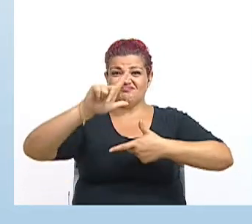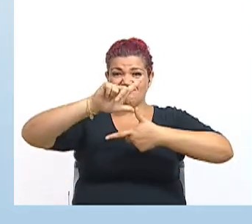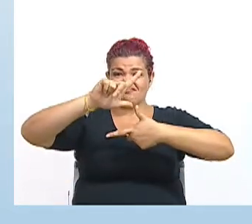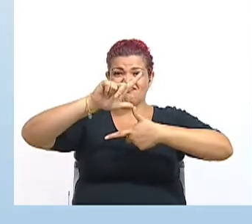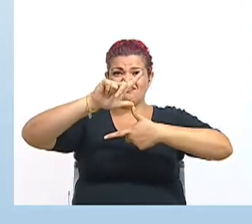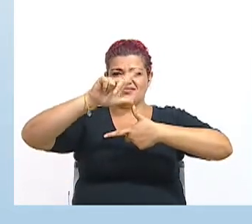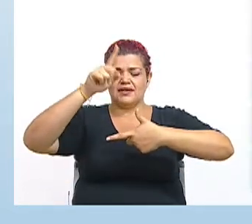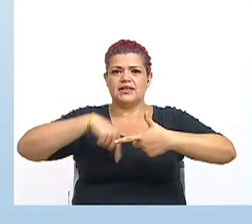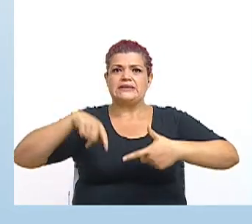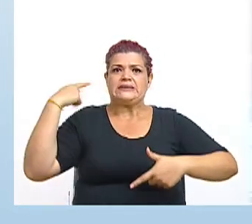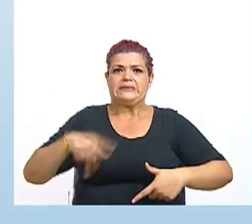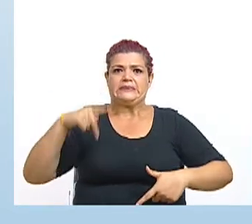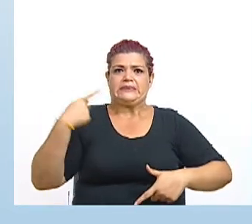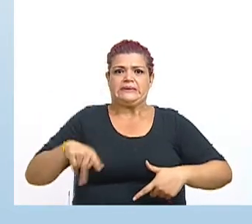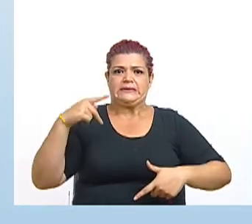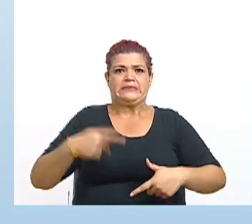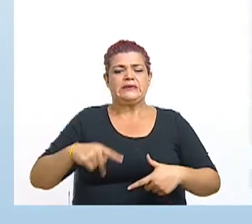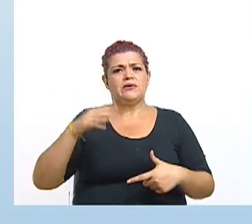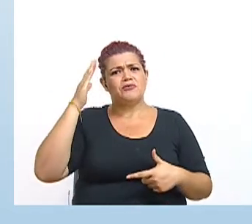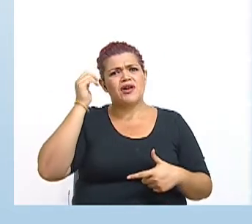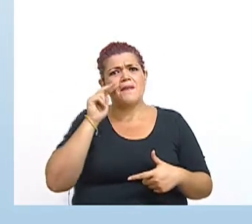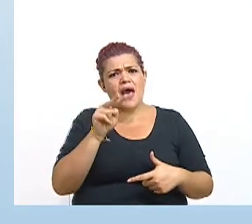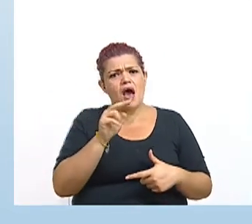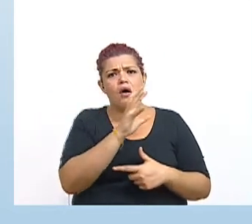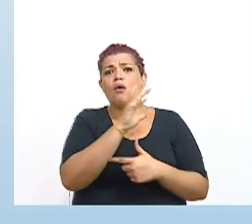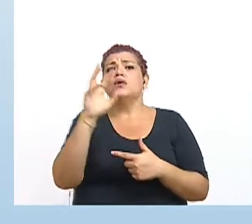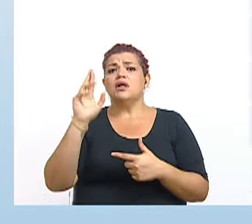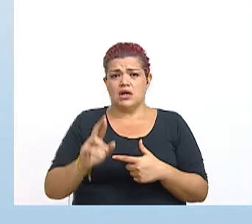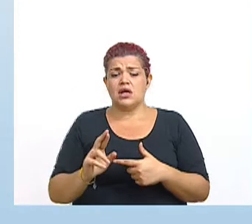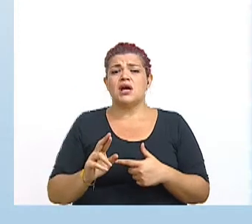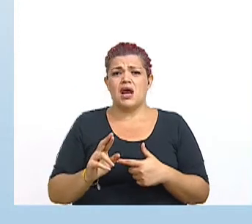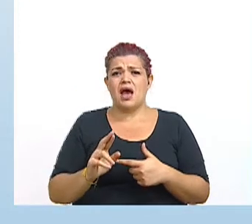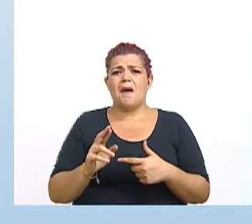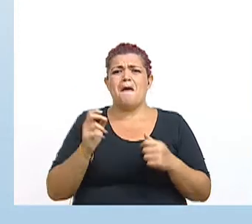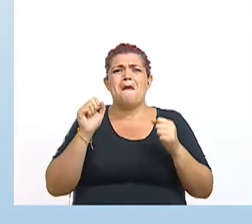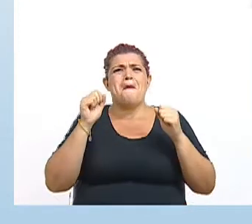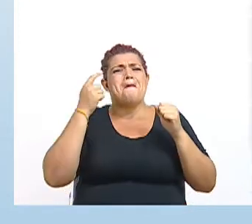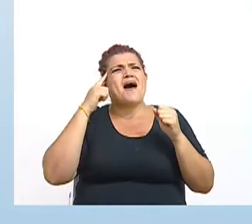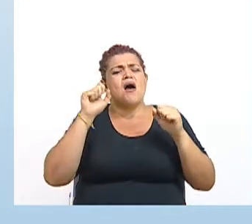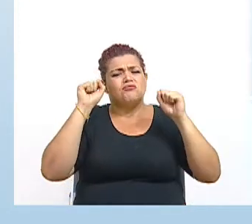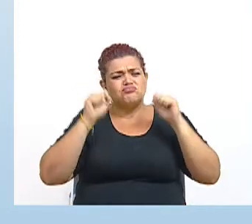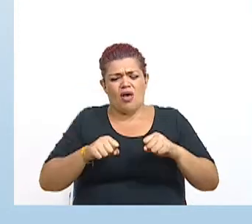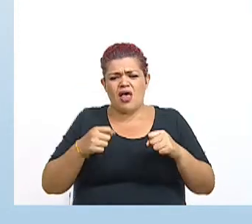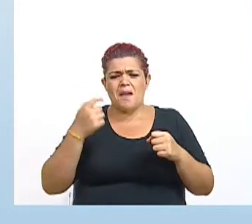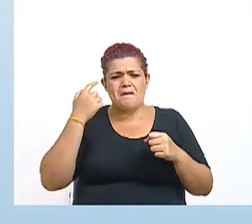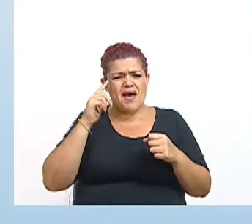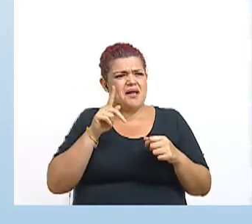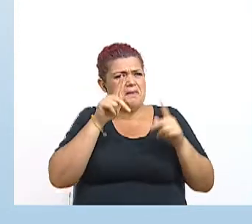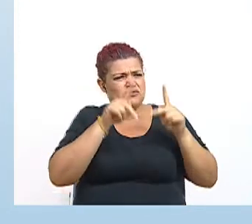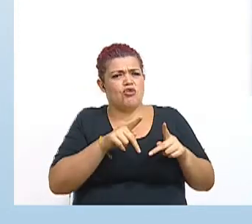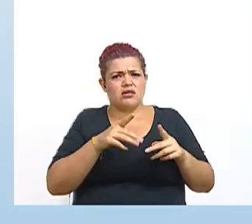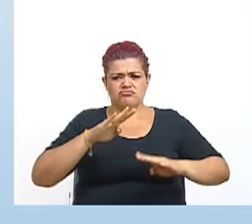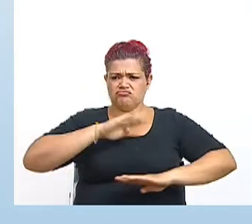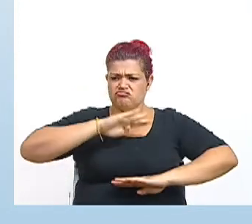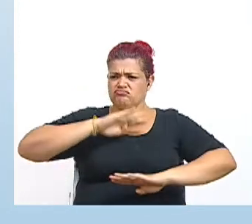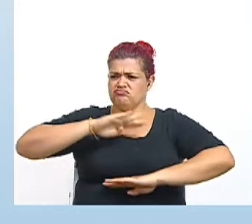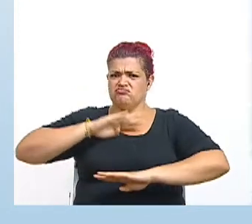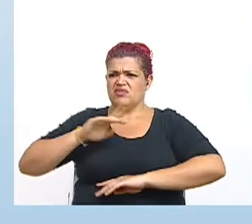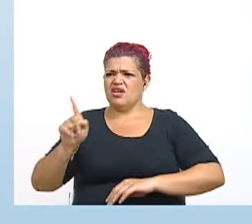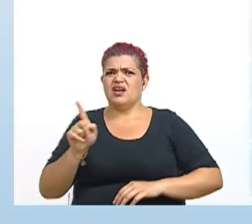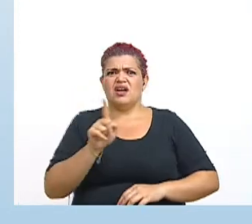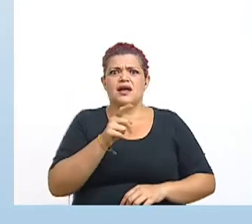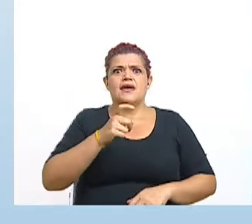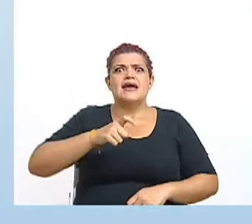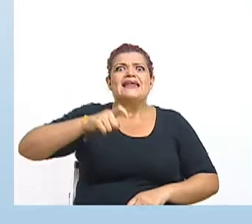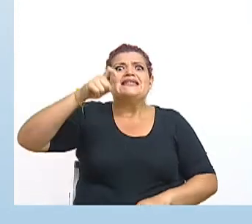grave. En este caso, podemos observar a Costa Rica, que para poder suplir la demanda de sus ciudadanos, ya requerimos de